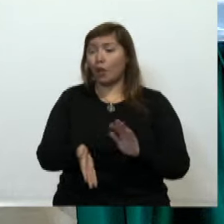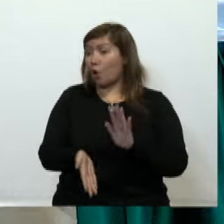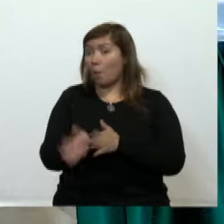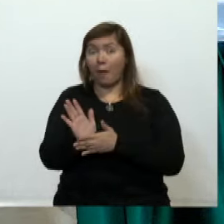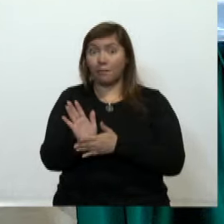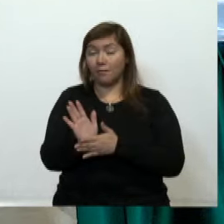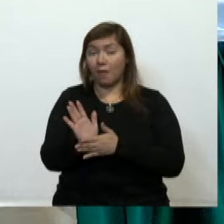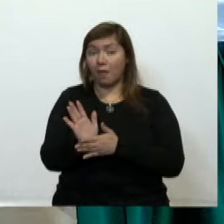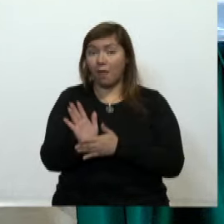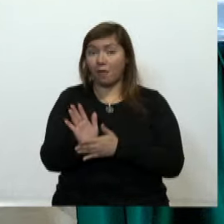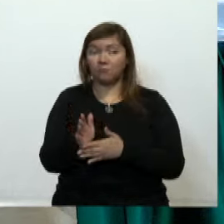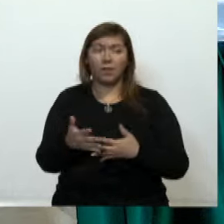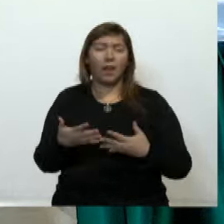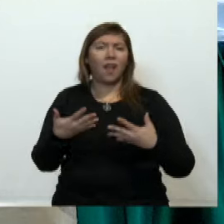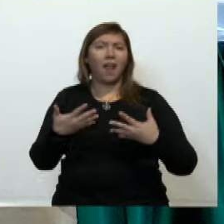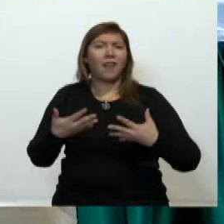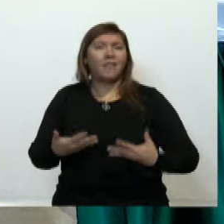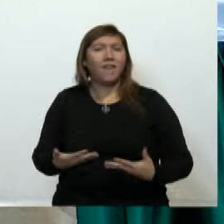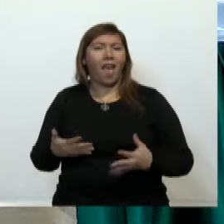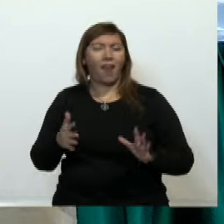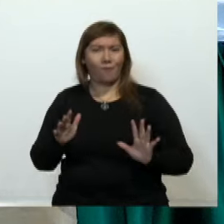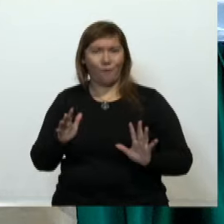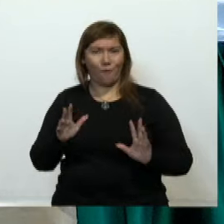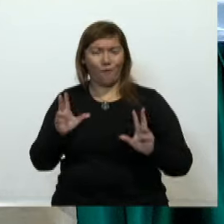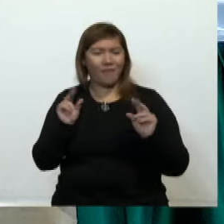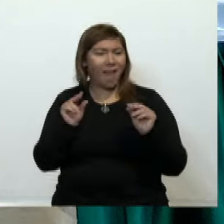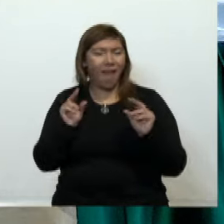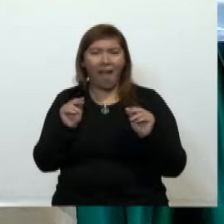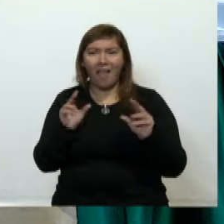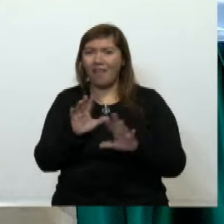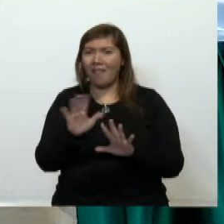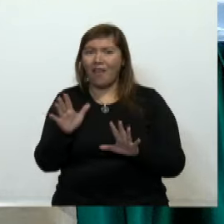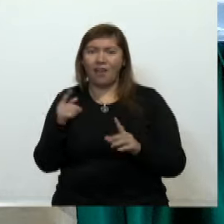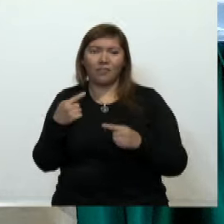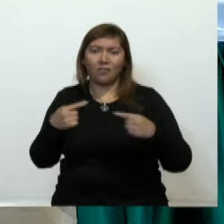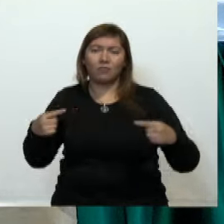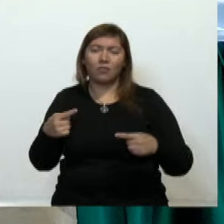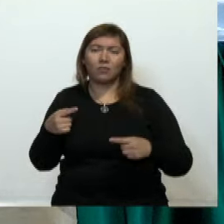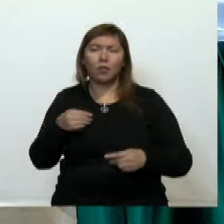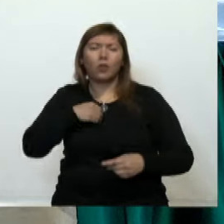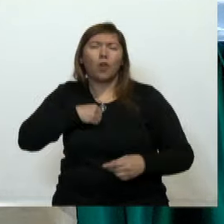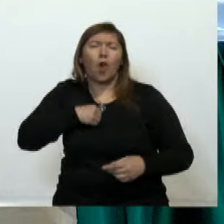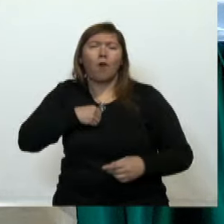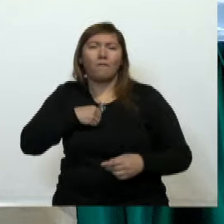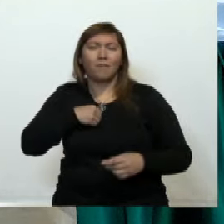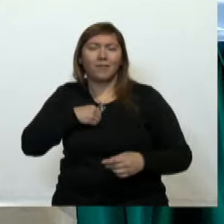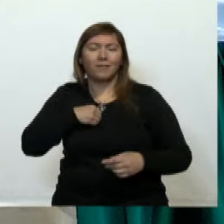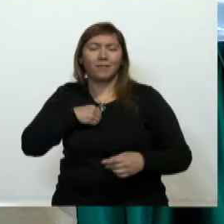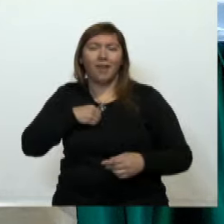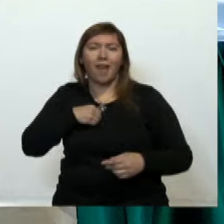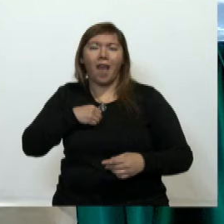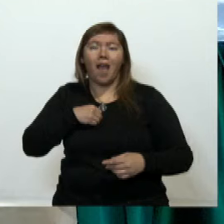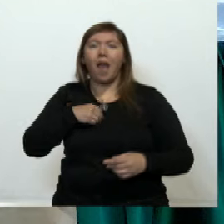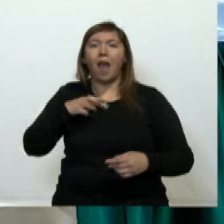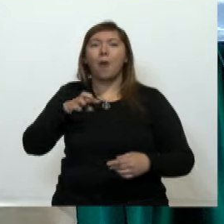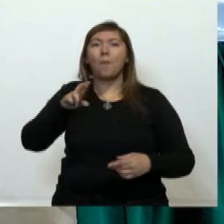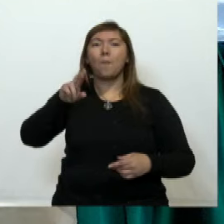muy livianos de equipaje, como diciendo, confíen en la providencia. Y pienso en las